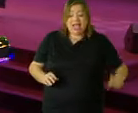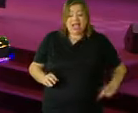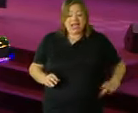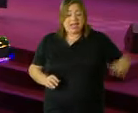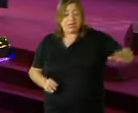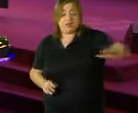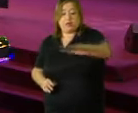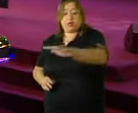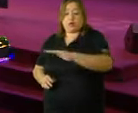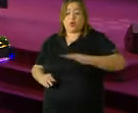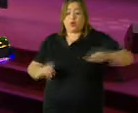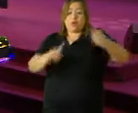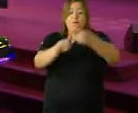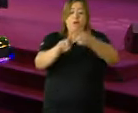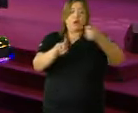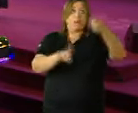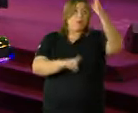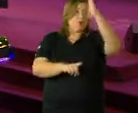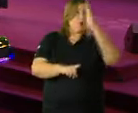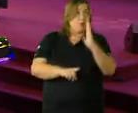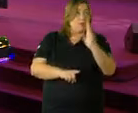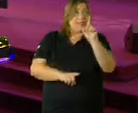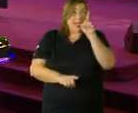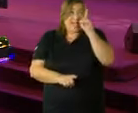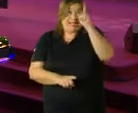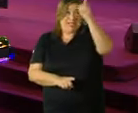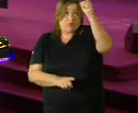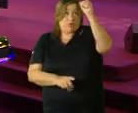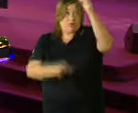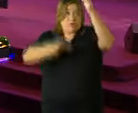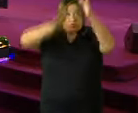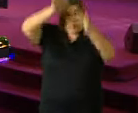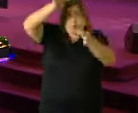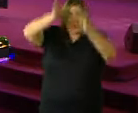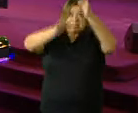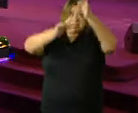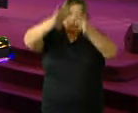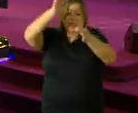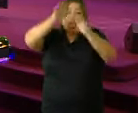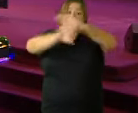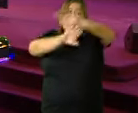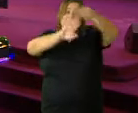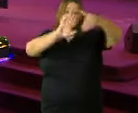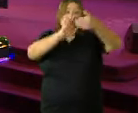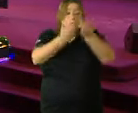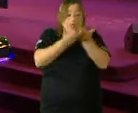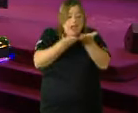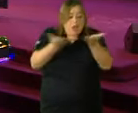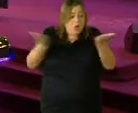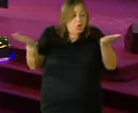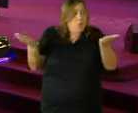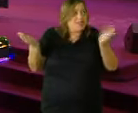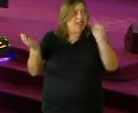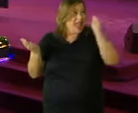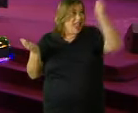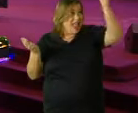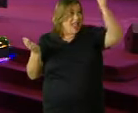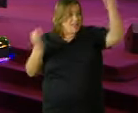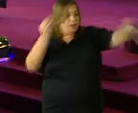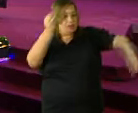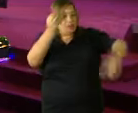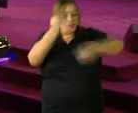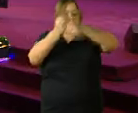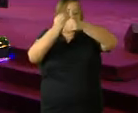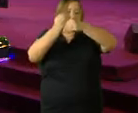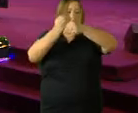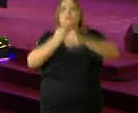Dios y su justicia, y todas estas cosas os serán añadidas. Así que no os